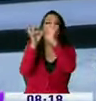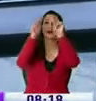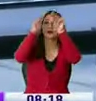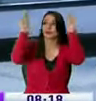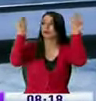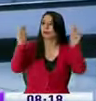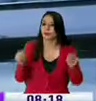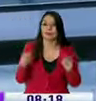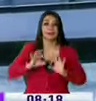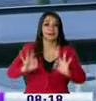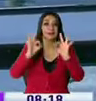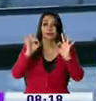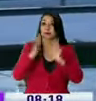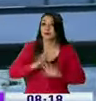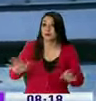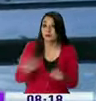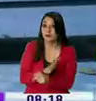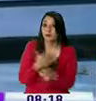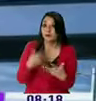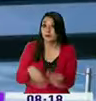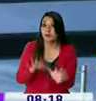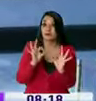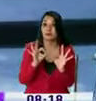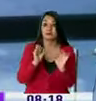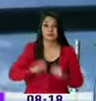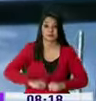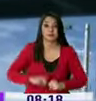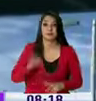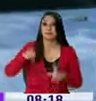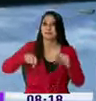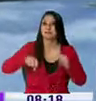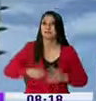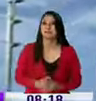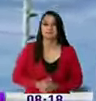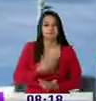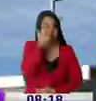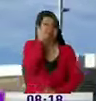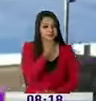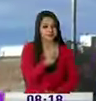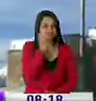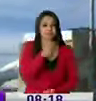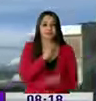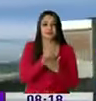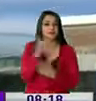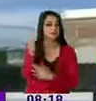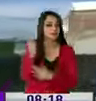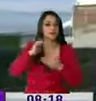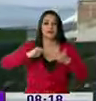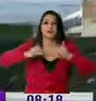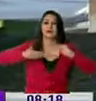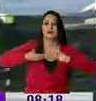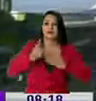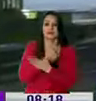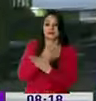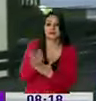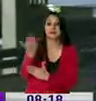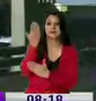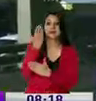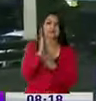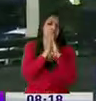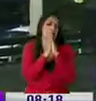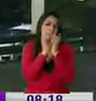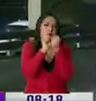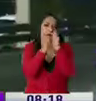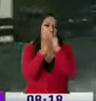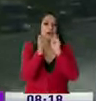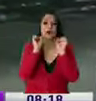ahora sí ya está totalmente habilitado para la ciudadanía. Muy bueno, efectivamente, por el pedido de la comunidad que nos hizo la anterior semana, lo que procedimos es alzar